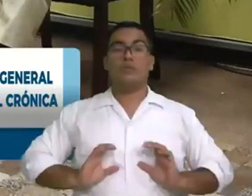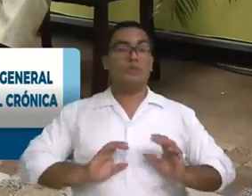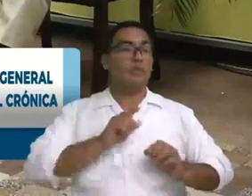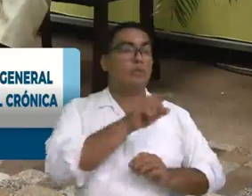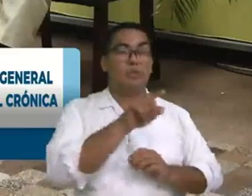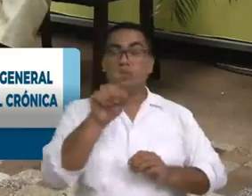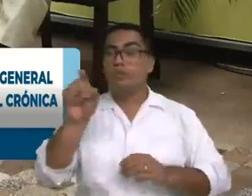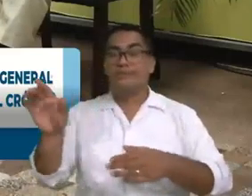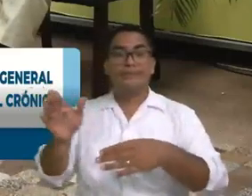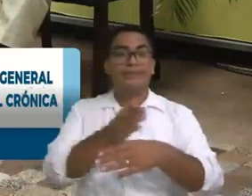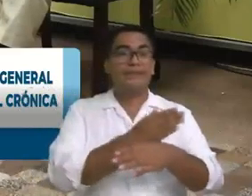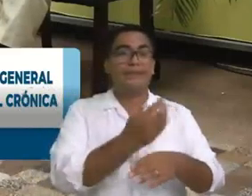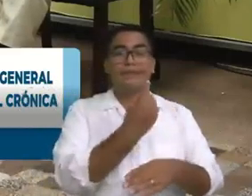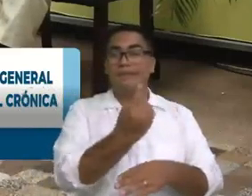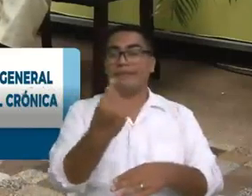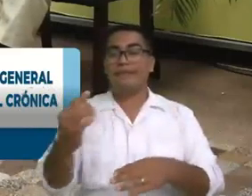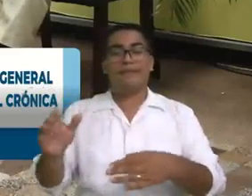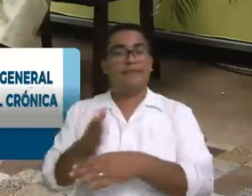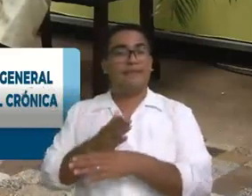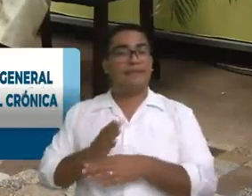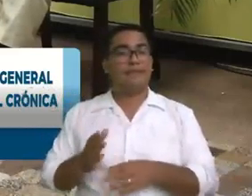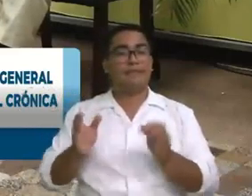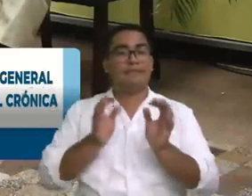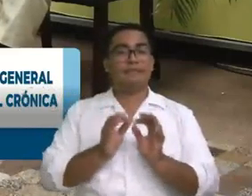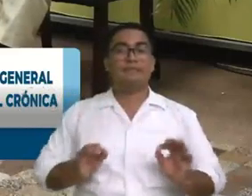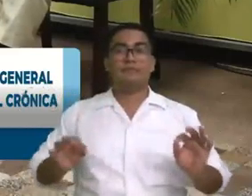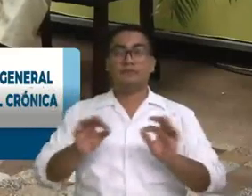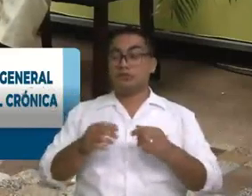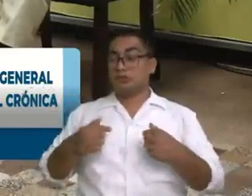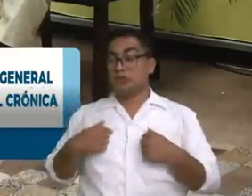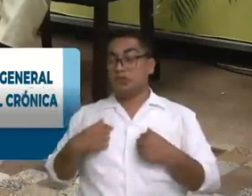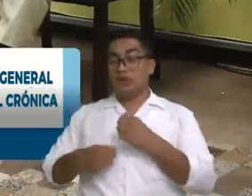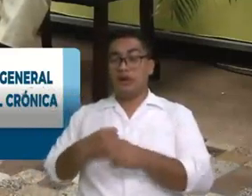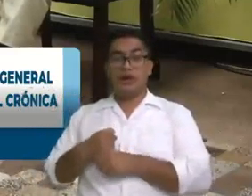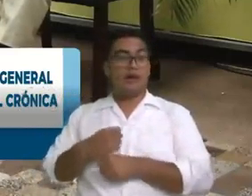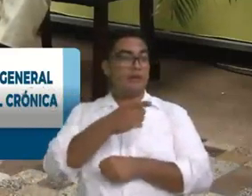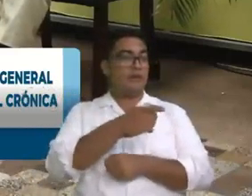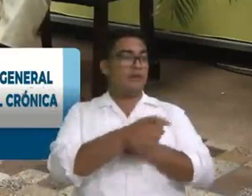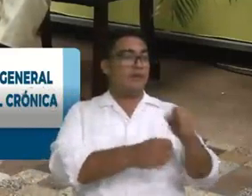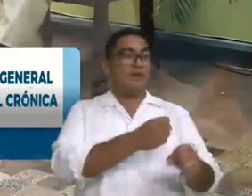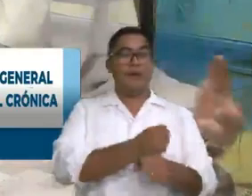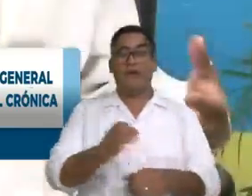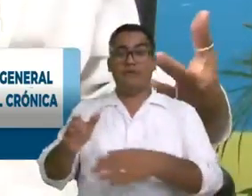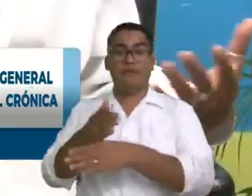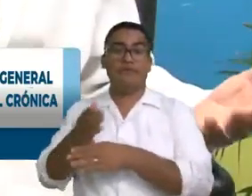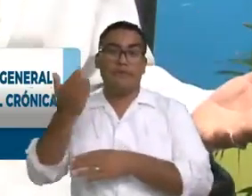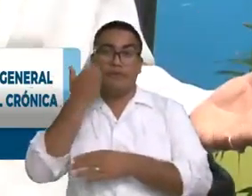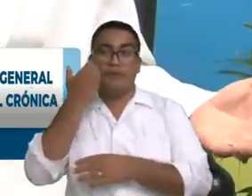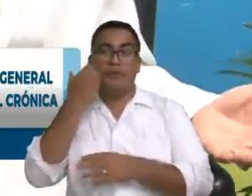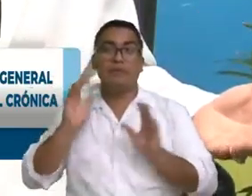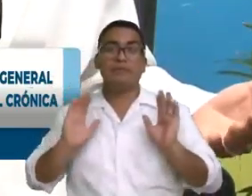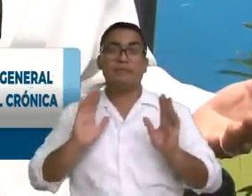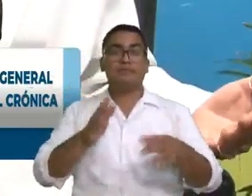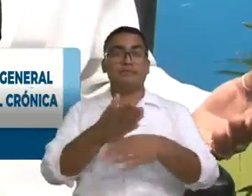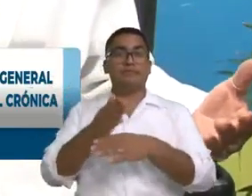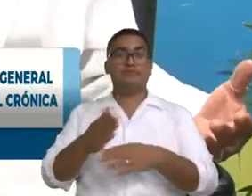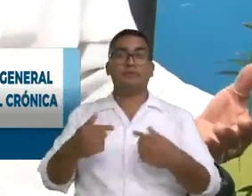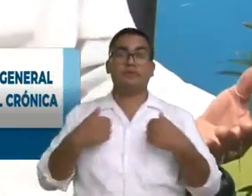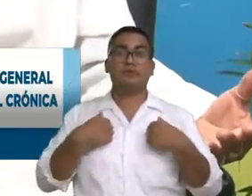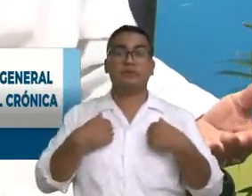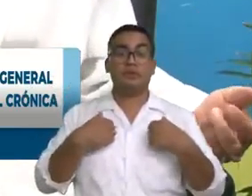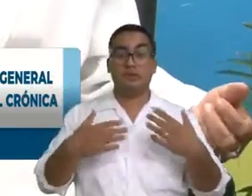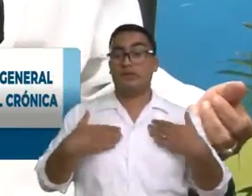es importante. Ni se parece al del otro señor. Usted no tiene mi edad, yo no tengo su edad, y usted no tiene las enfermedades que yo tengo. A lo mejor yo estoy más